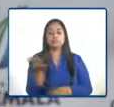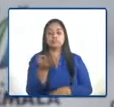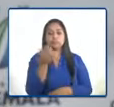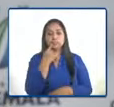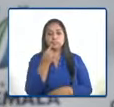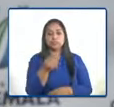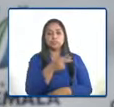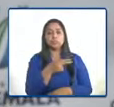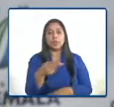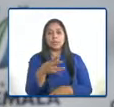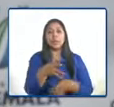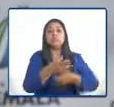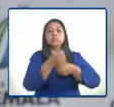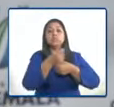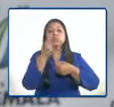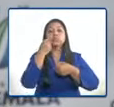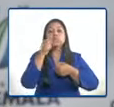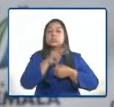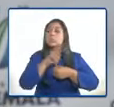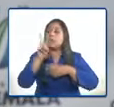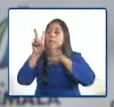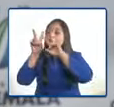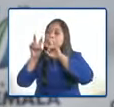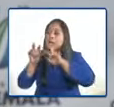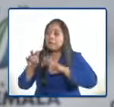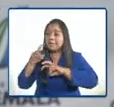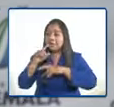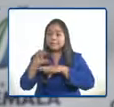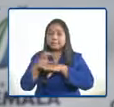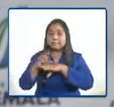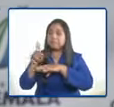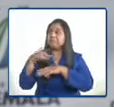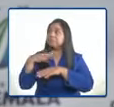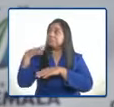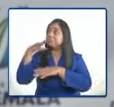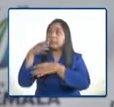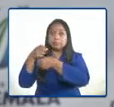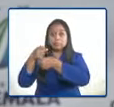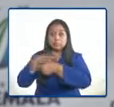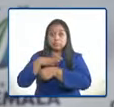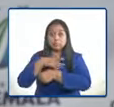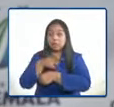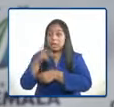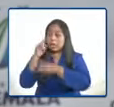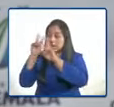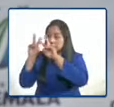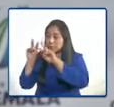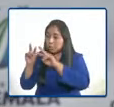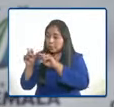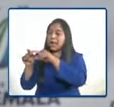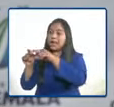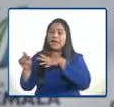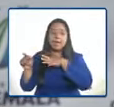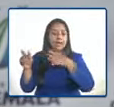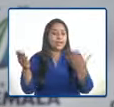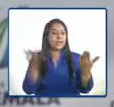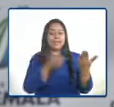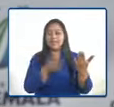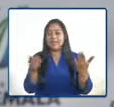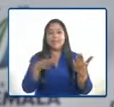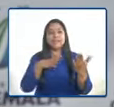tiene reservación en alguna aerolínea. Y bueno, ya posterior ya llega al usuario el salvaconducto.